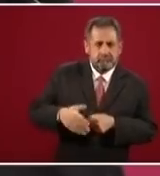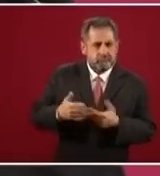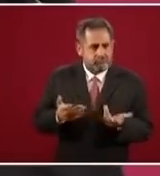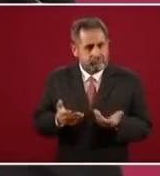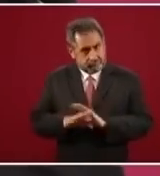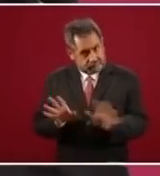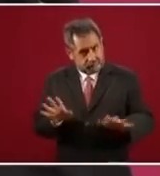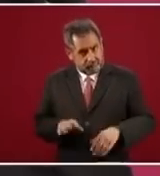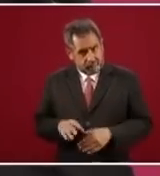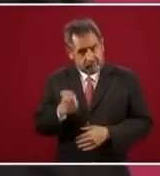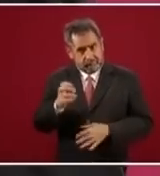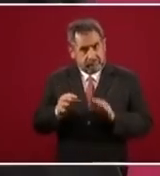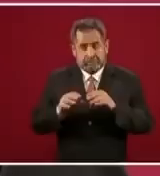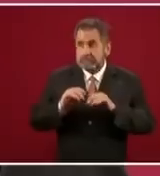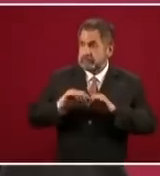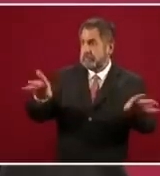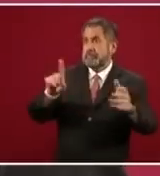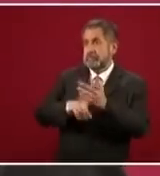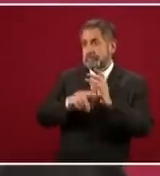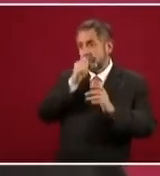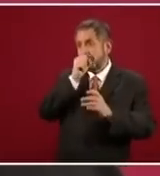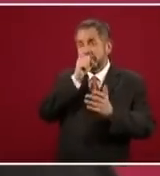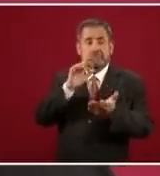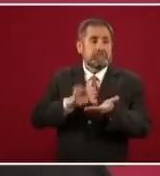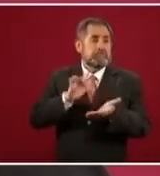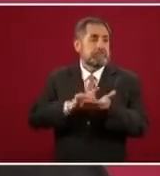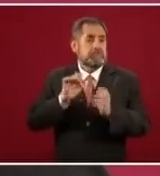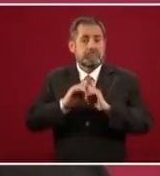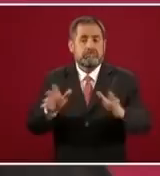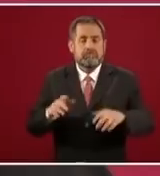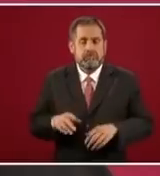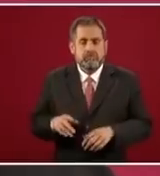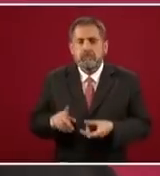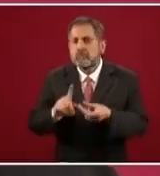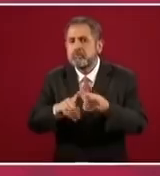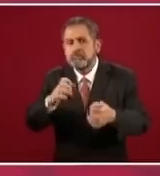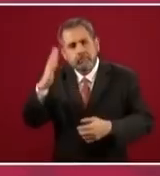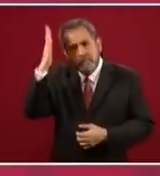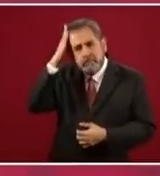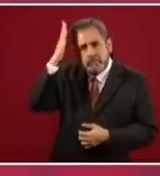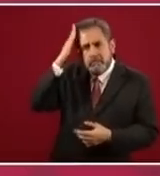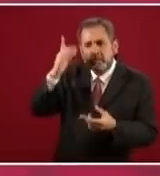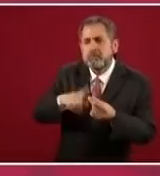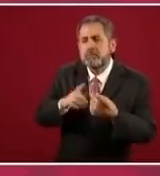ya, esa es la nota. Y el líder